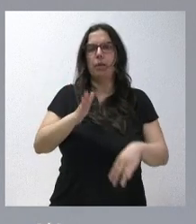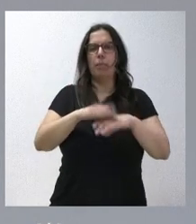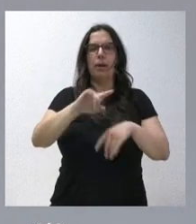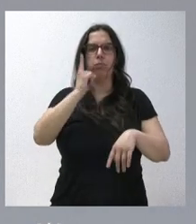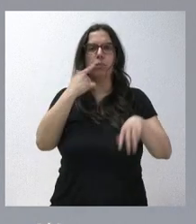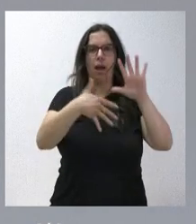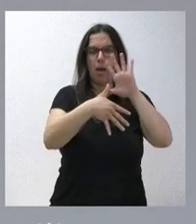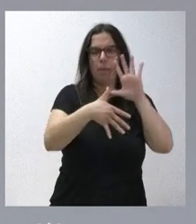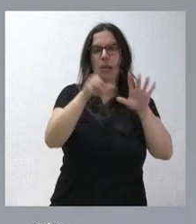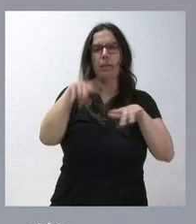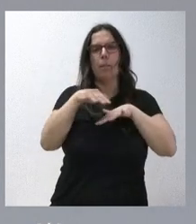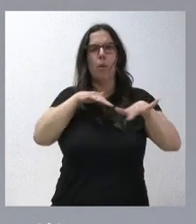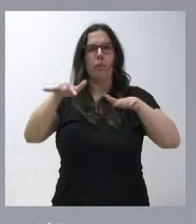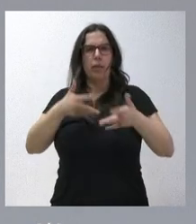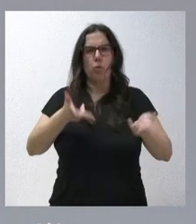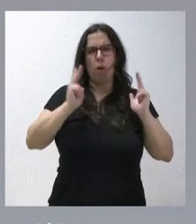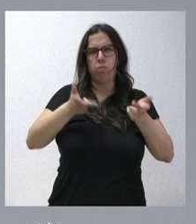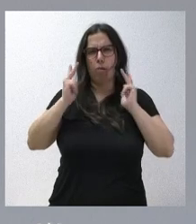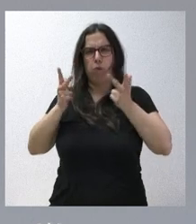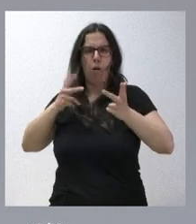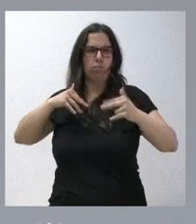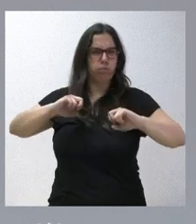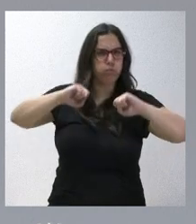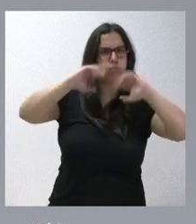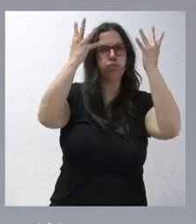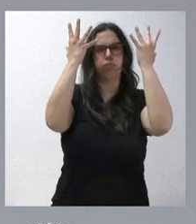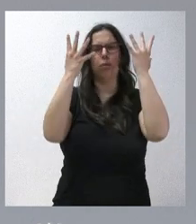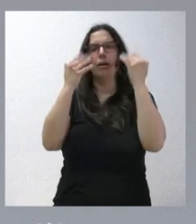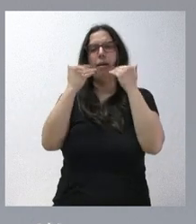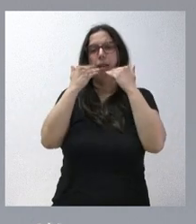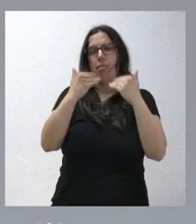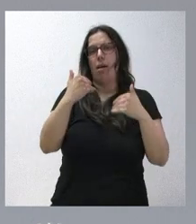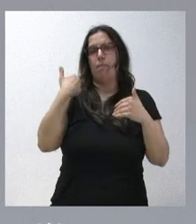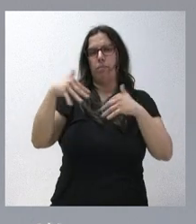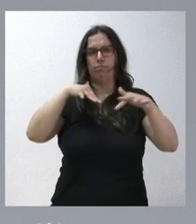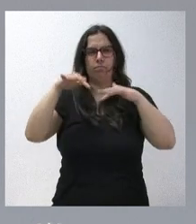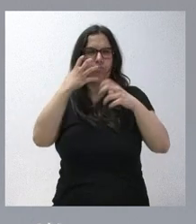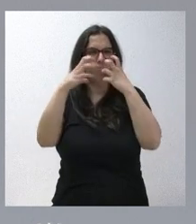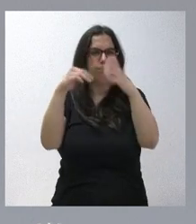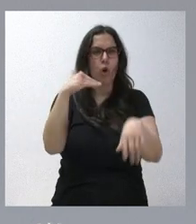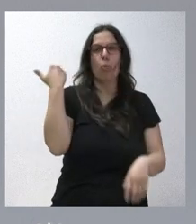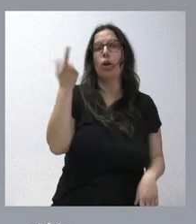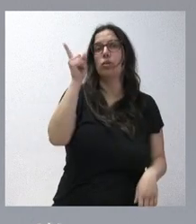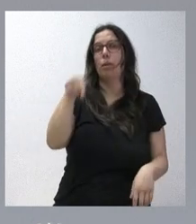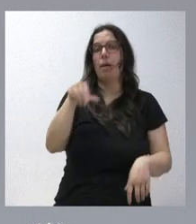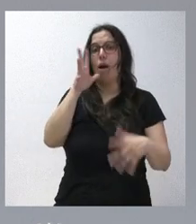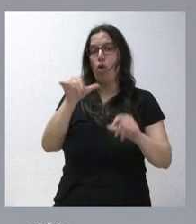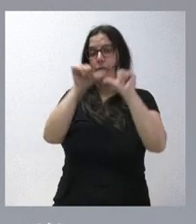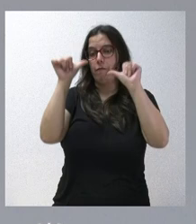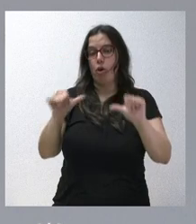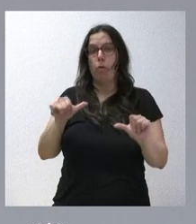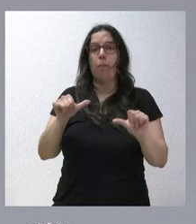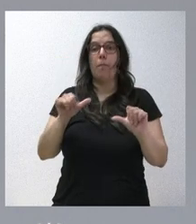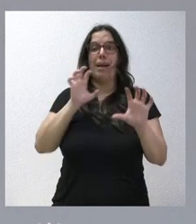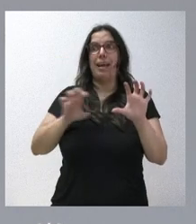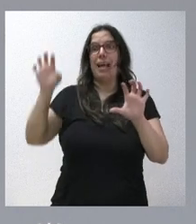movimientos liberales que se provocaron precisamente por el movimiento comunero o la actual configuración constitucional del Estado